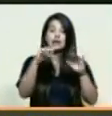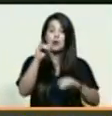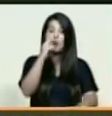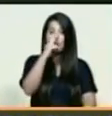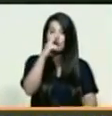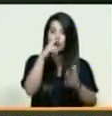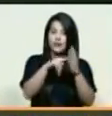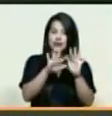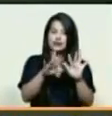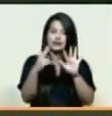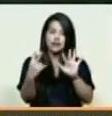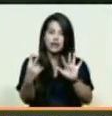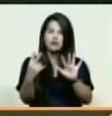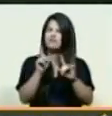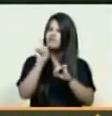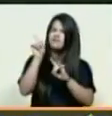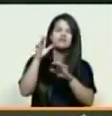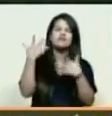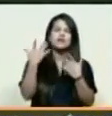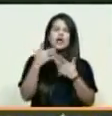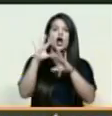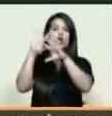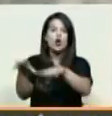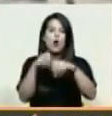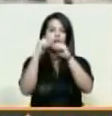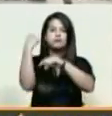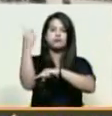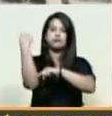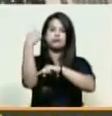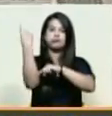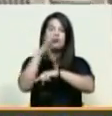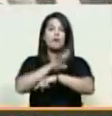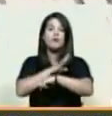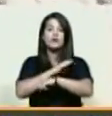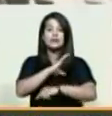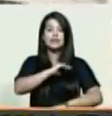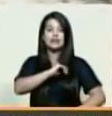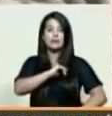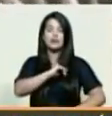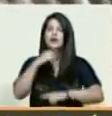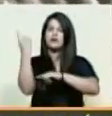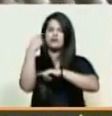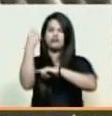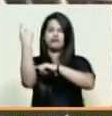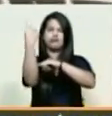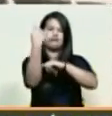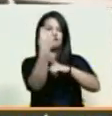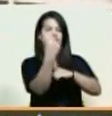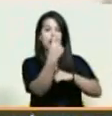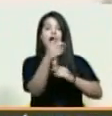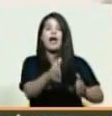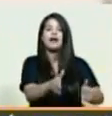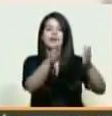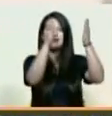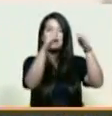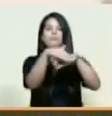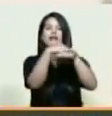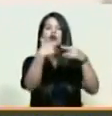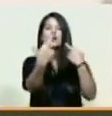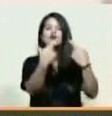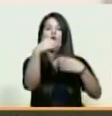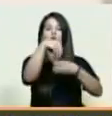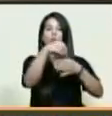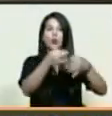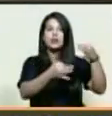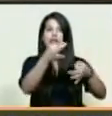de 2017, se robó un helicóptero del CICPC para atacar la sede del Ministerio del Poder Popular para Relaciones